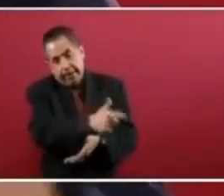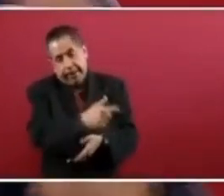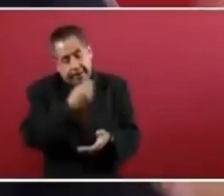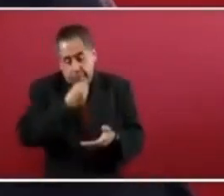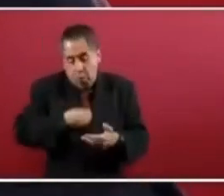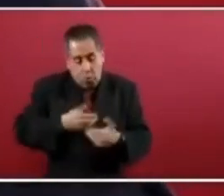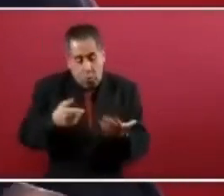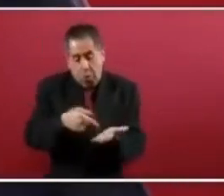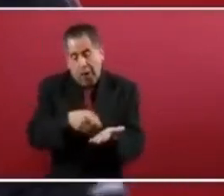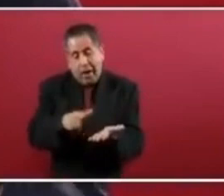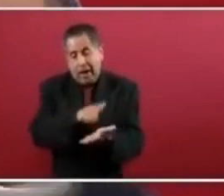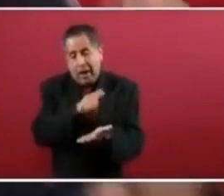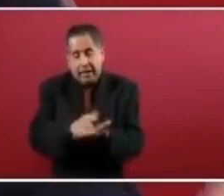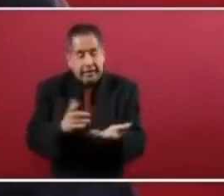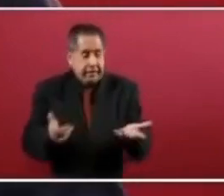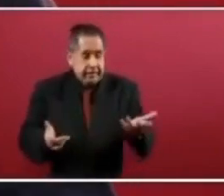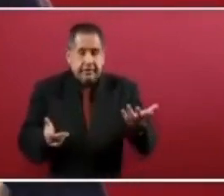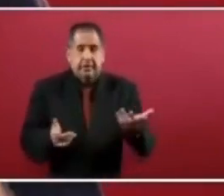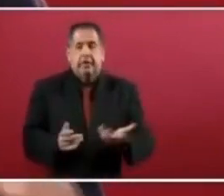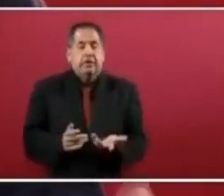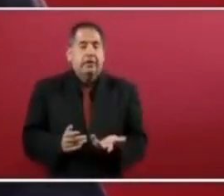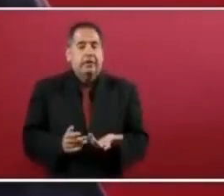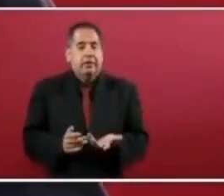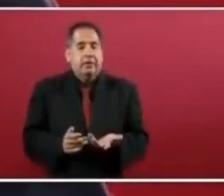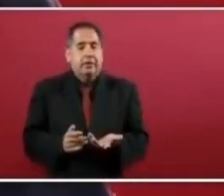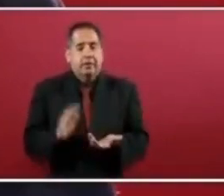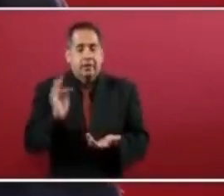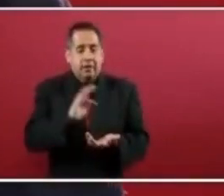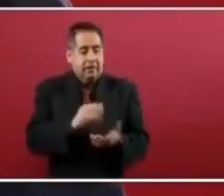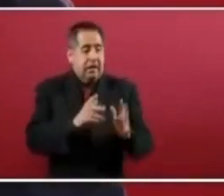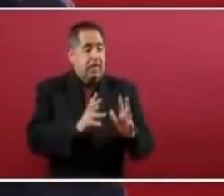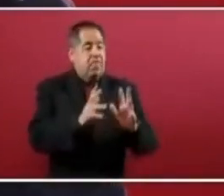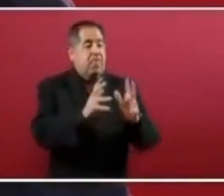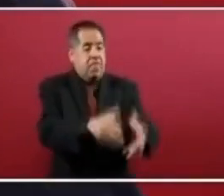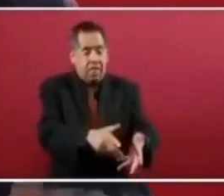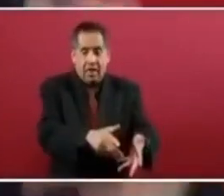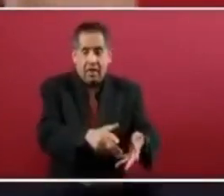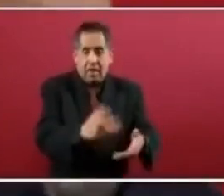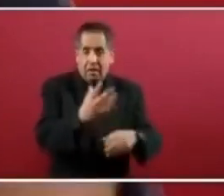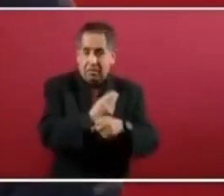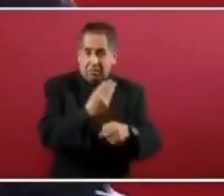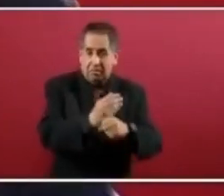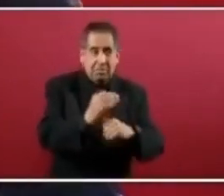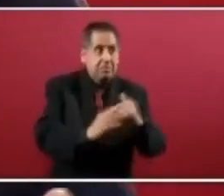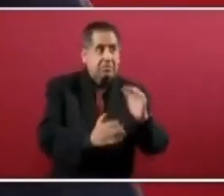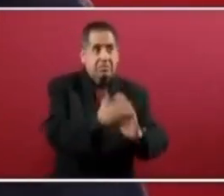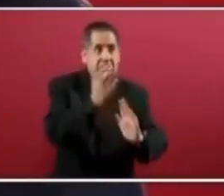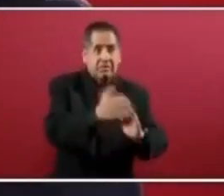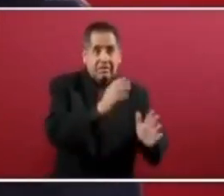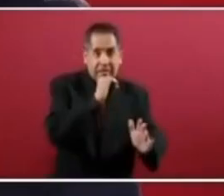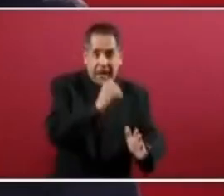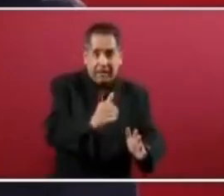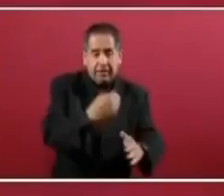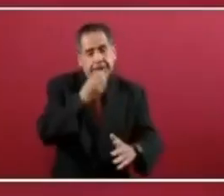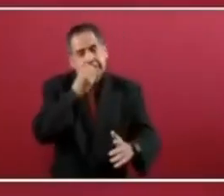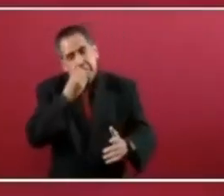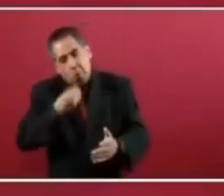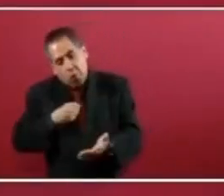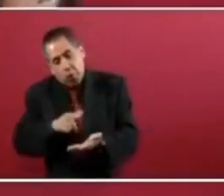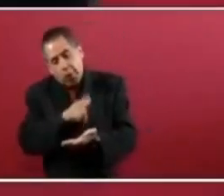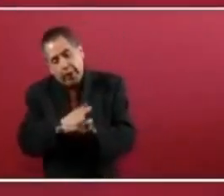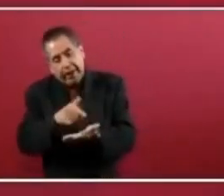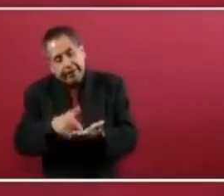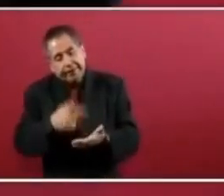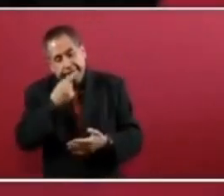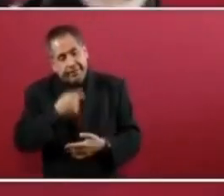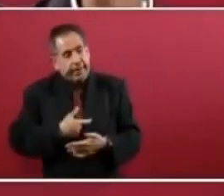si sigue parada la obra, vamos a seguir pagando.